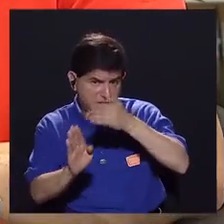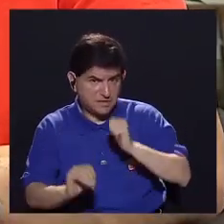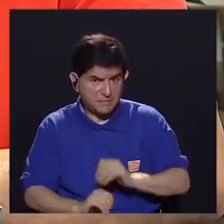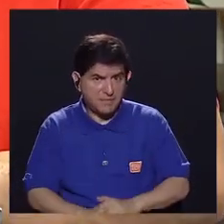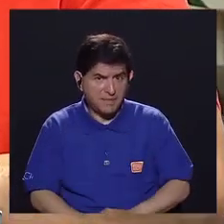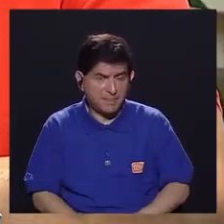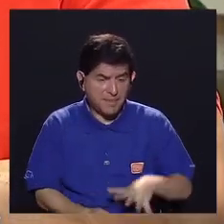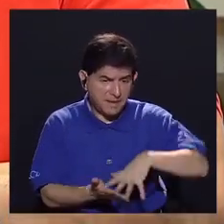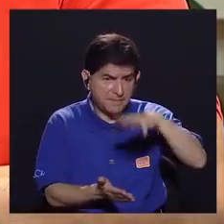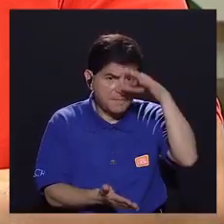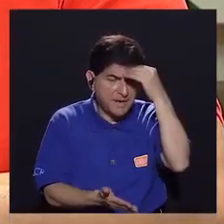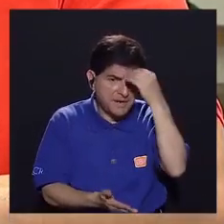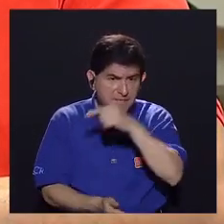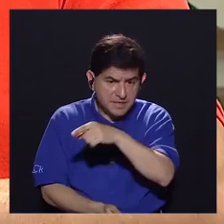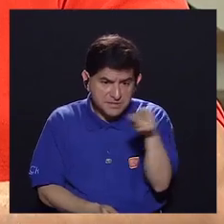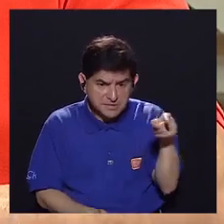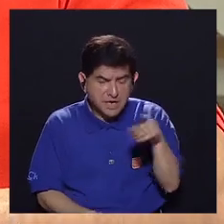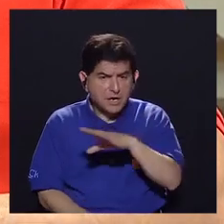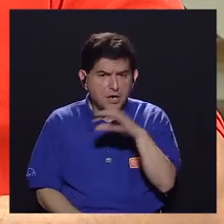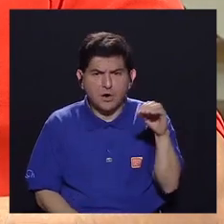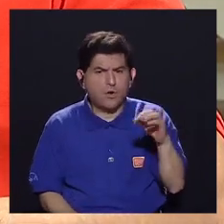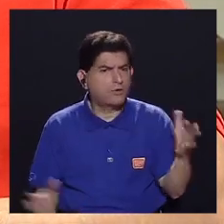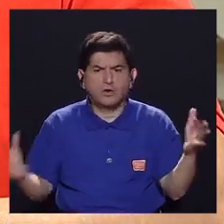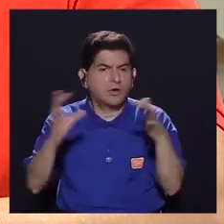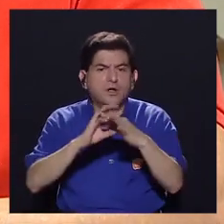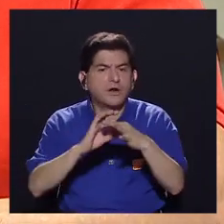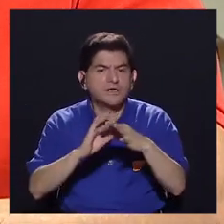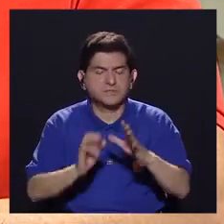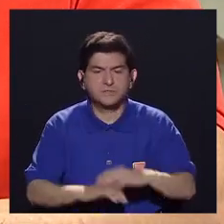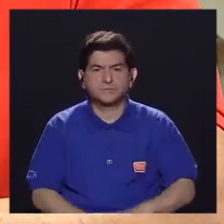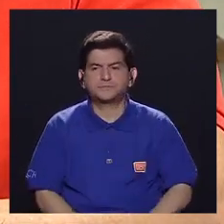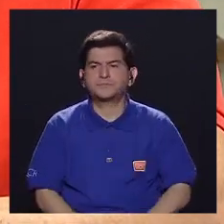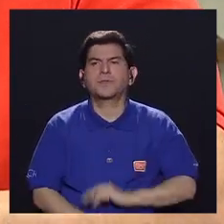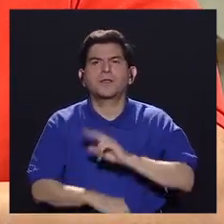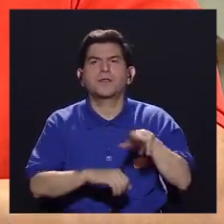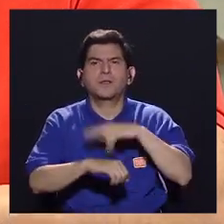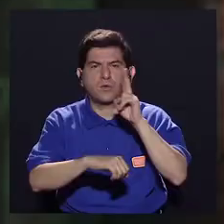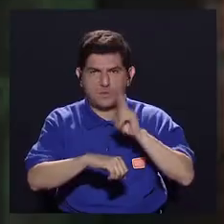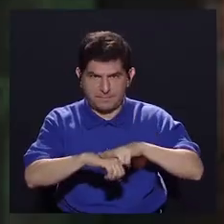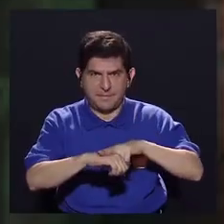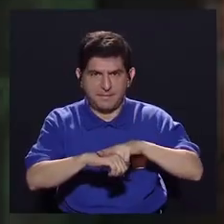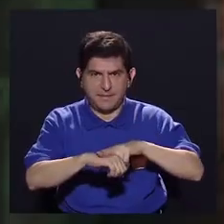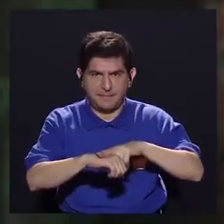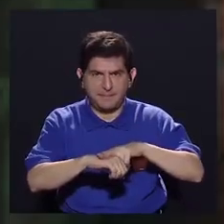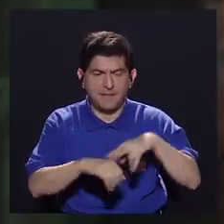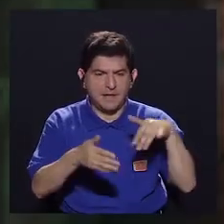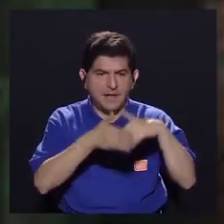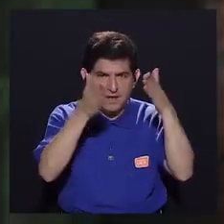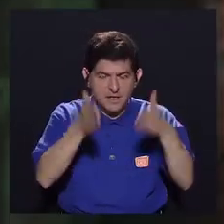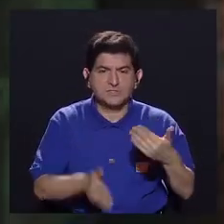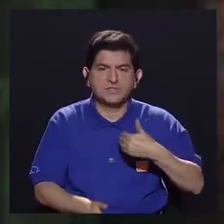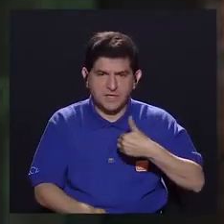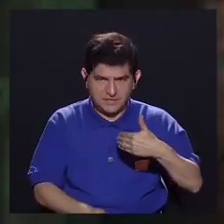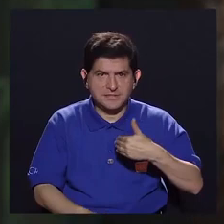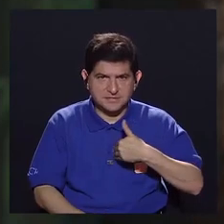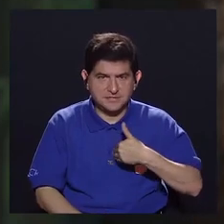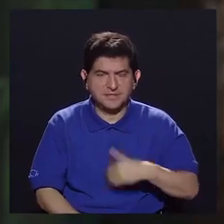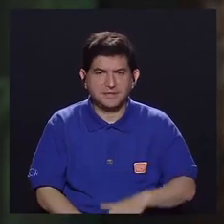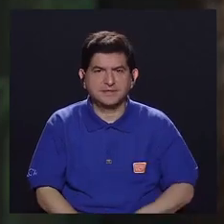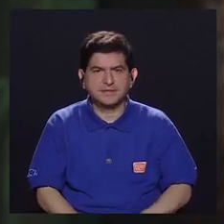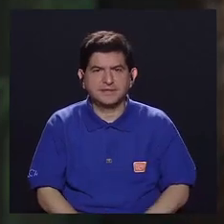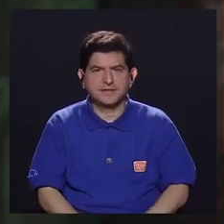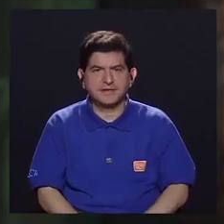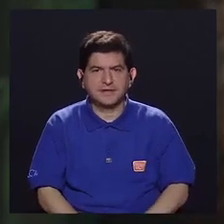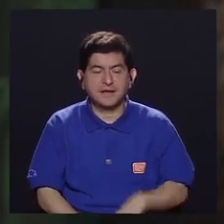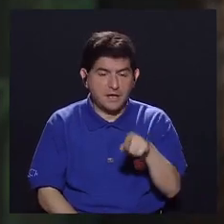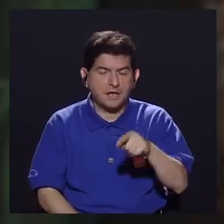factor que incide directamente en el aprendizaje de ellos o realmente no está muy relacionado? Bueno, usualmente, por ejemplo, los